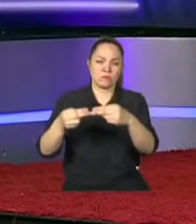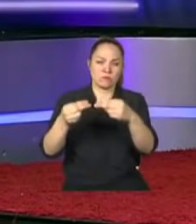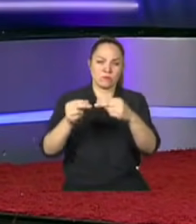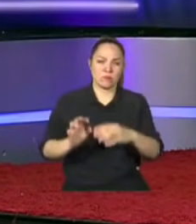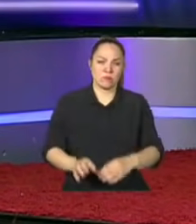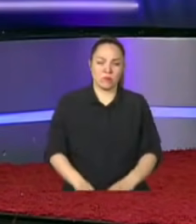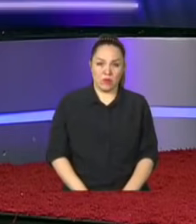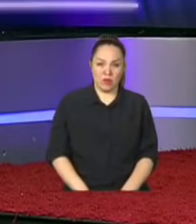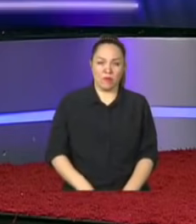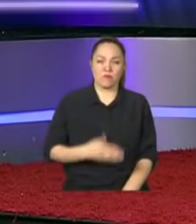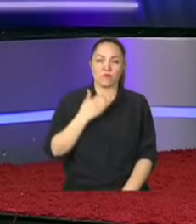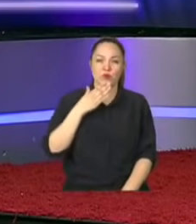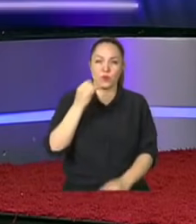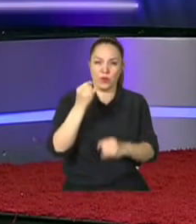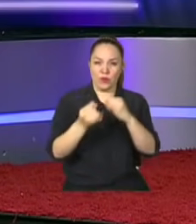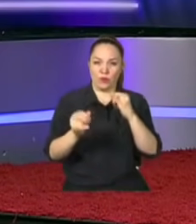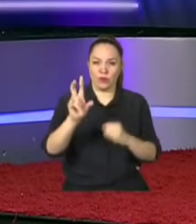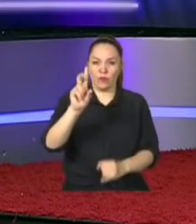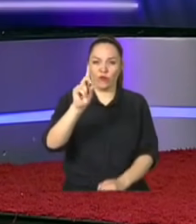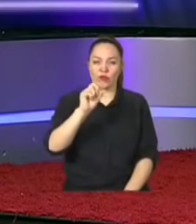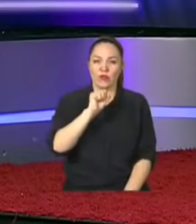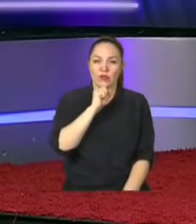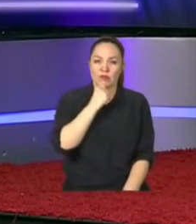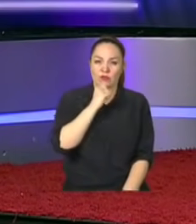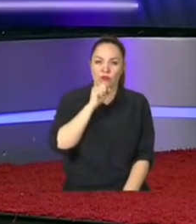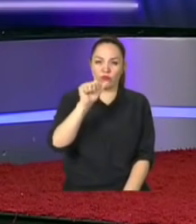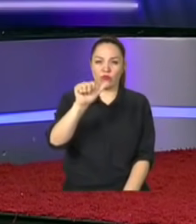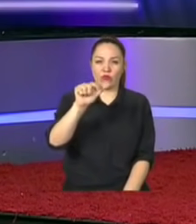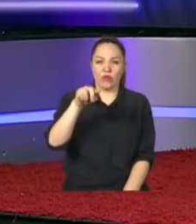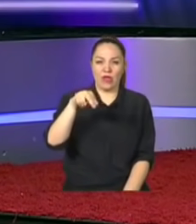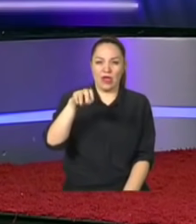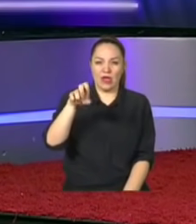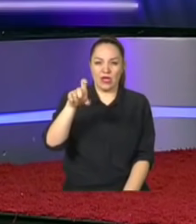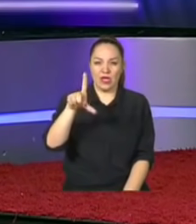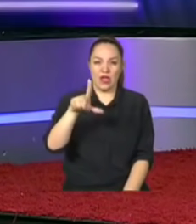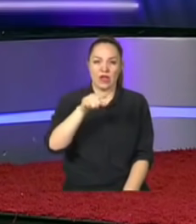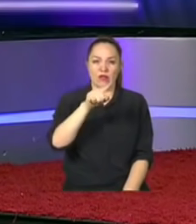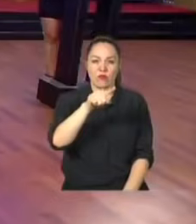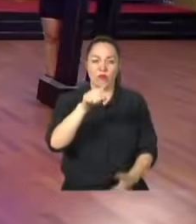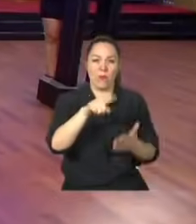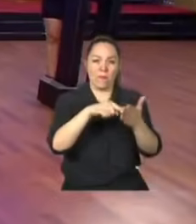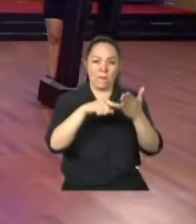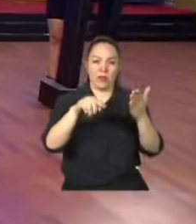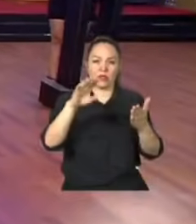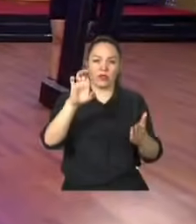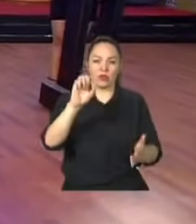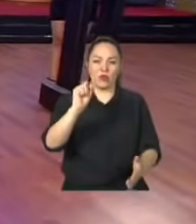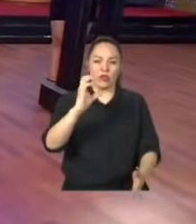Últimos 30 segundos para cerrar el debate, por favor. Empiezo con Anel. Partido Escultural.